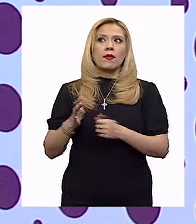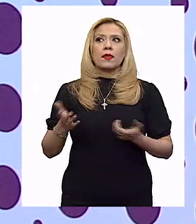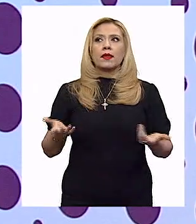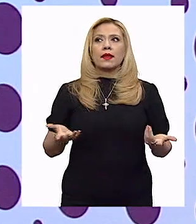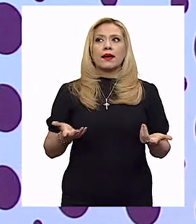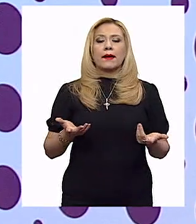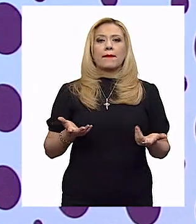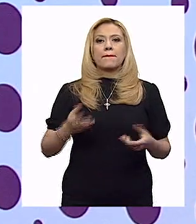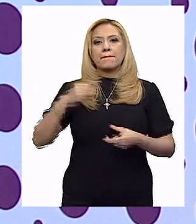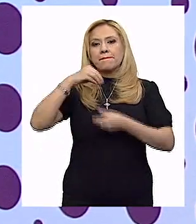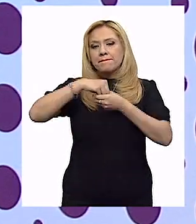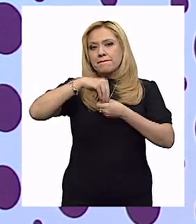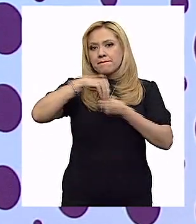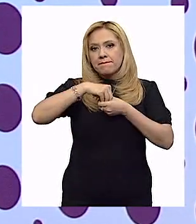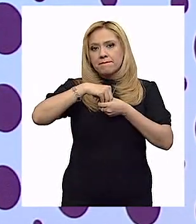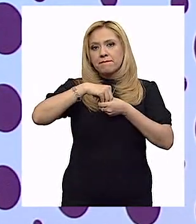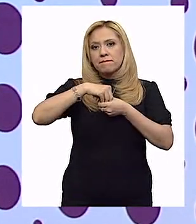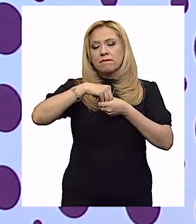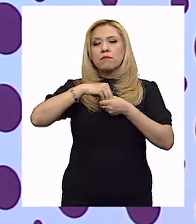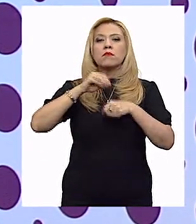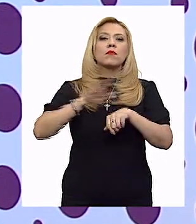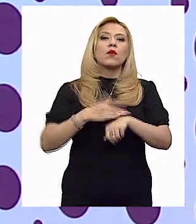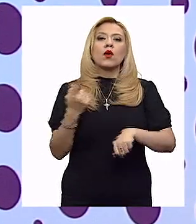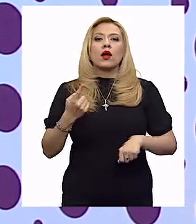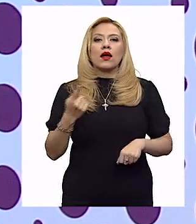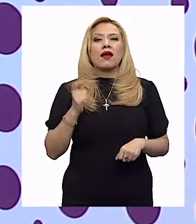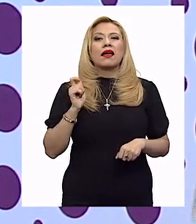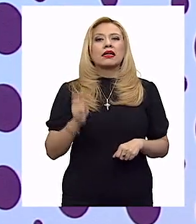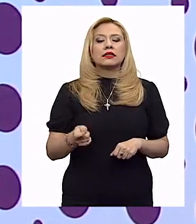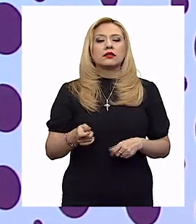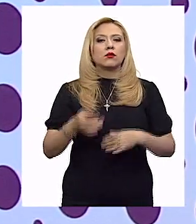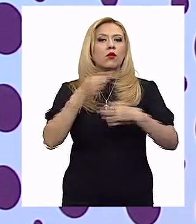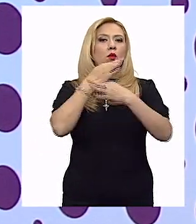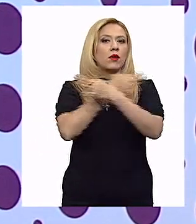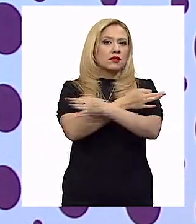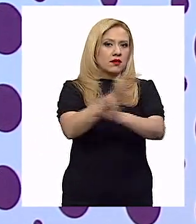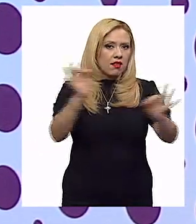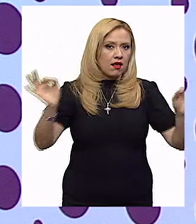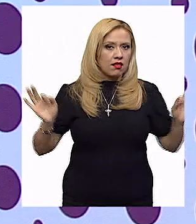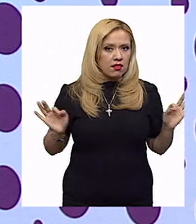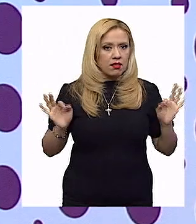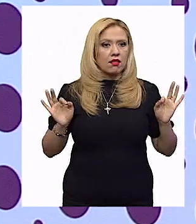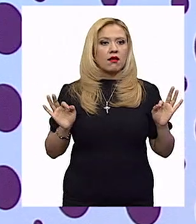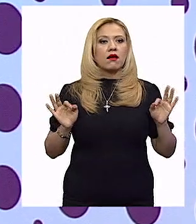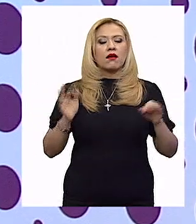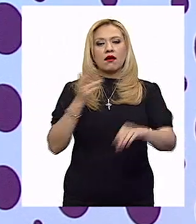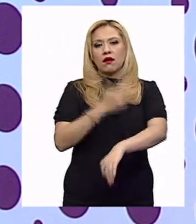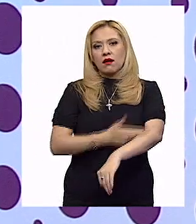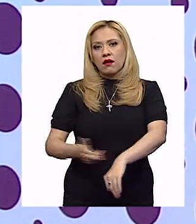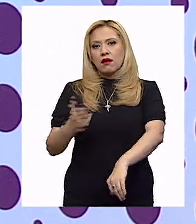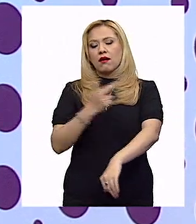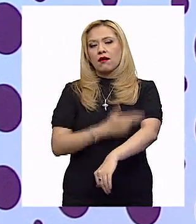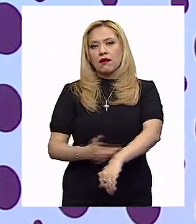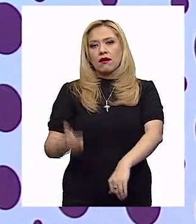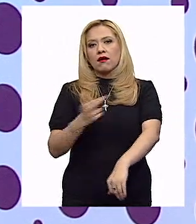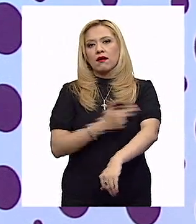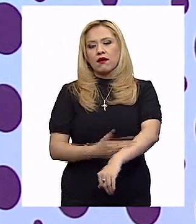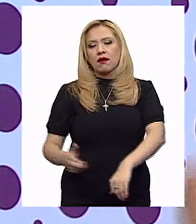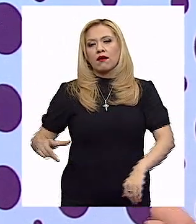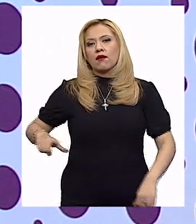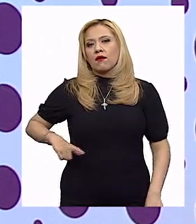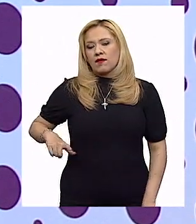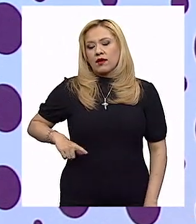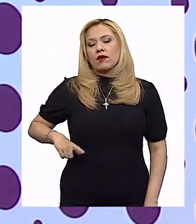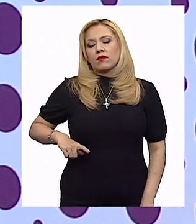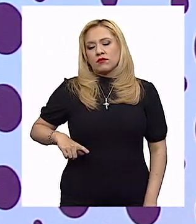la confidencialidad menor por justo este nivel de publicidad, de gestión pública al cual se están encontrando, al cual